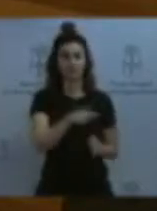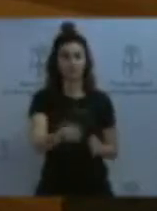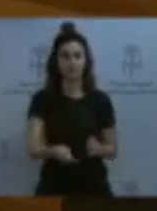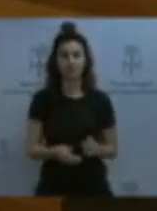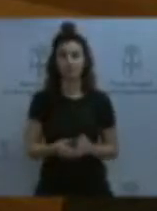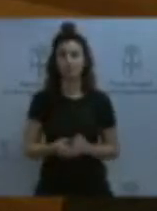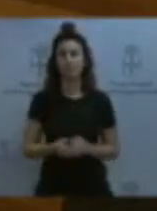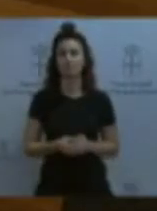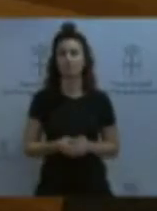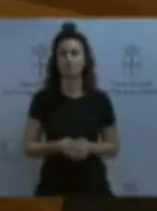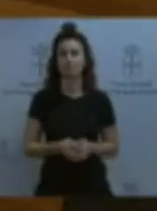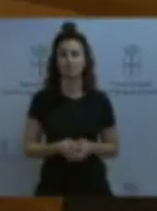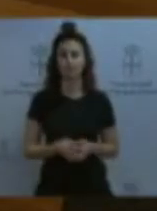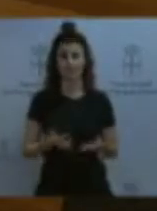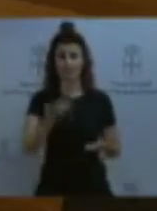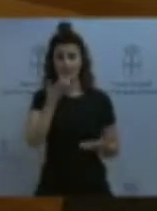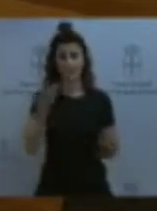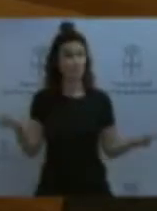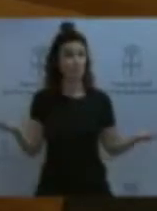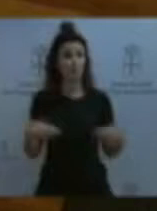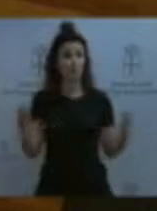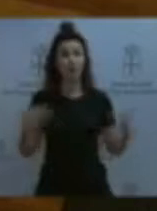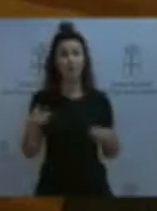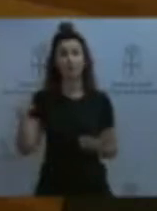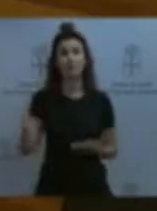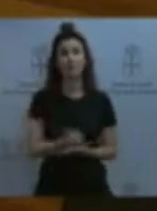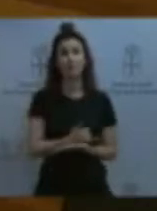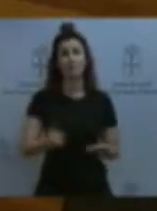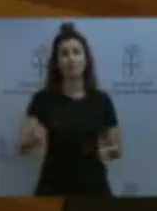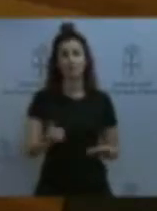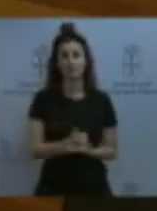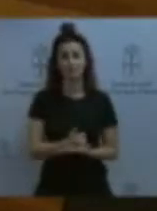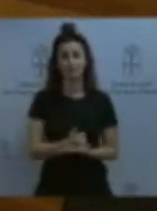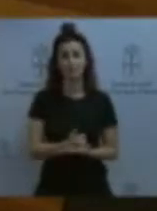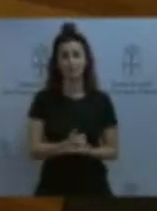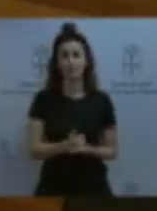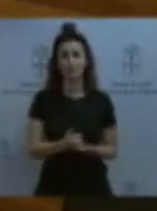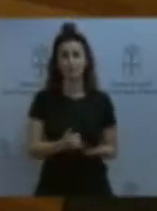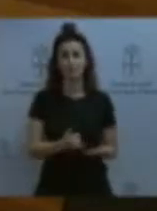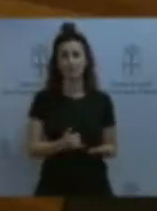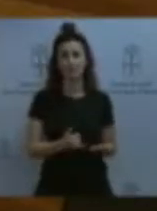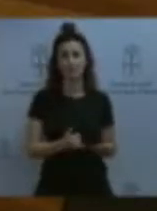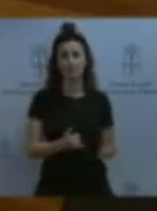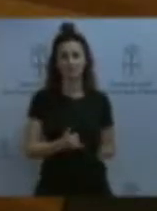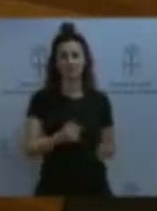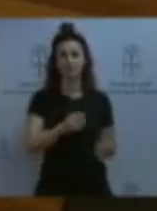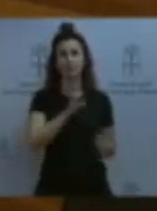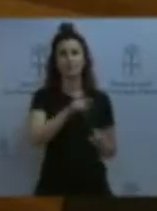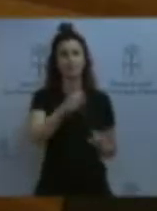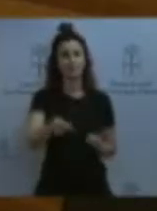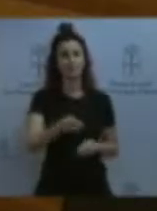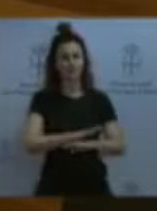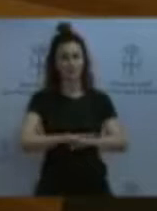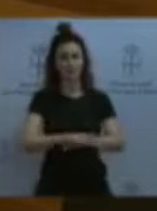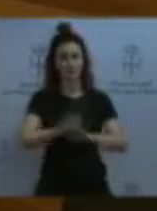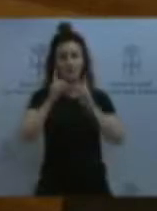tienen estas pruebas documentales, pues que básicamente non se esfuerce ya ni en contestar, ni en tratar